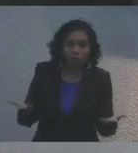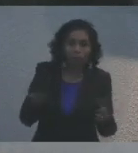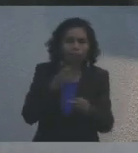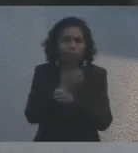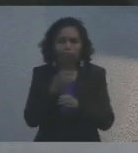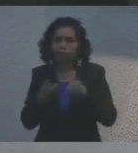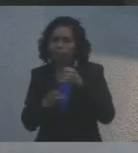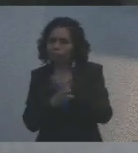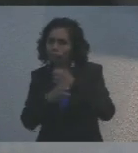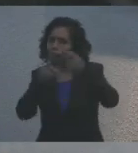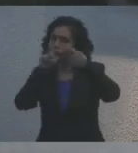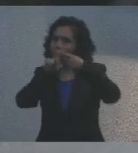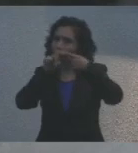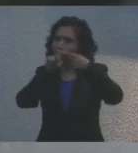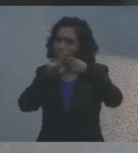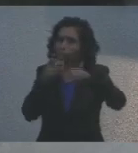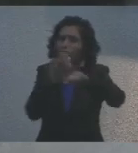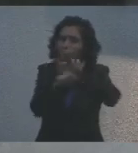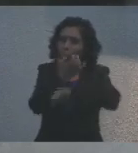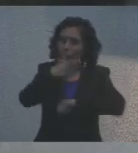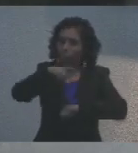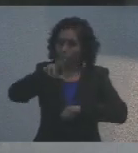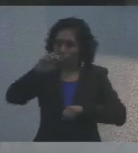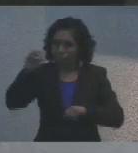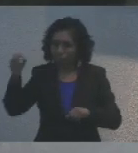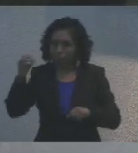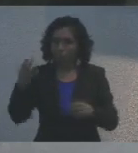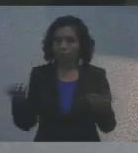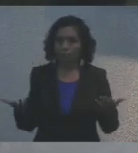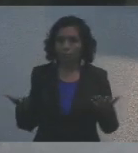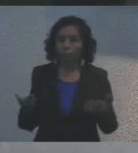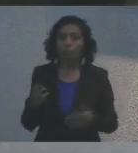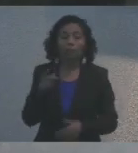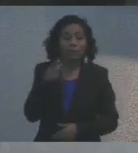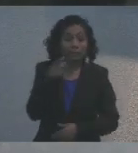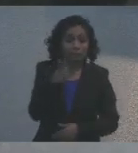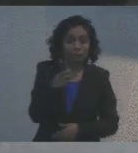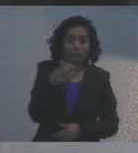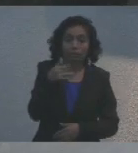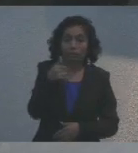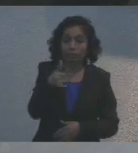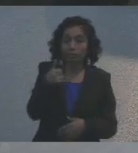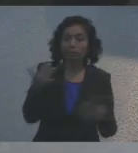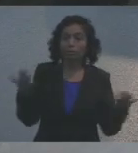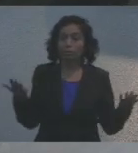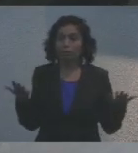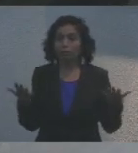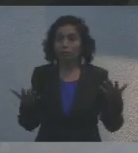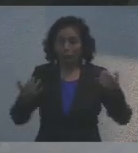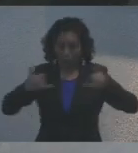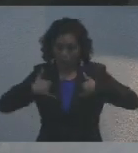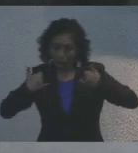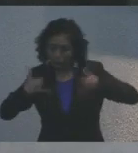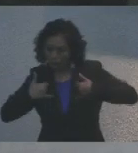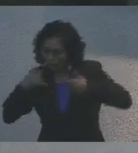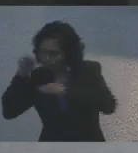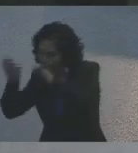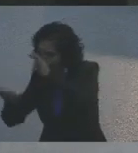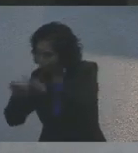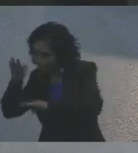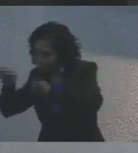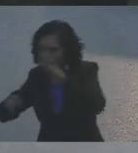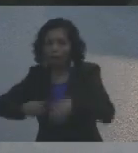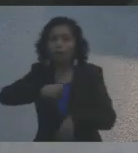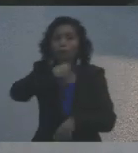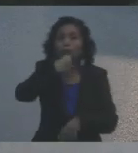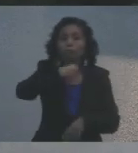para nuestro estado Quintana Roo y se deberán convertir en mayor atención a la juventud y a los adultos